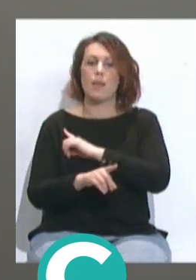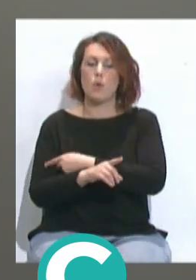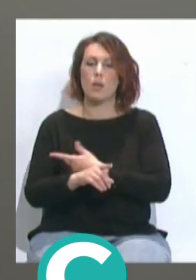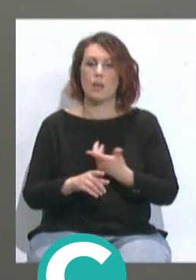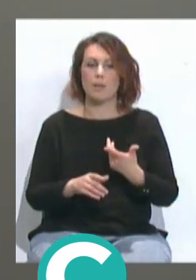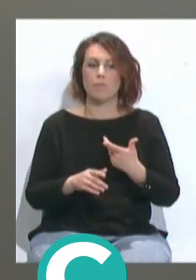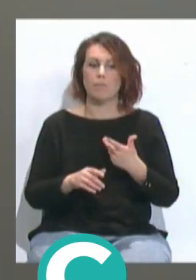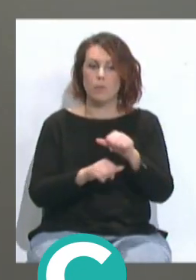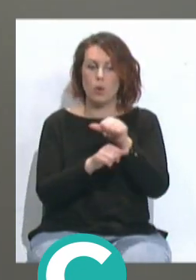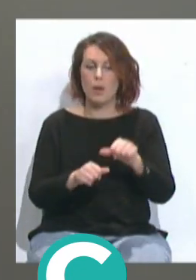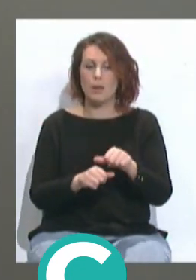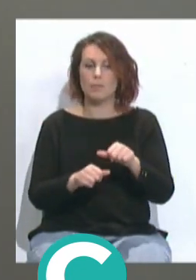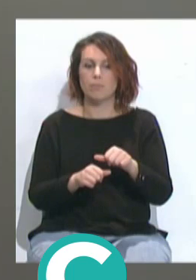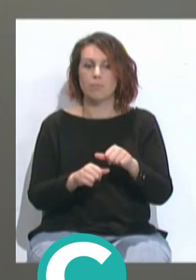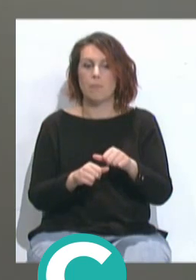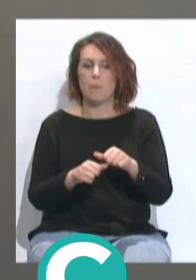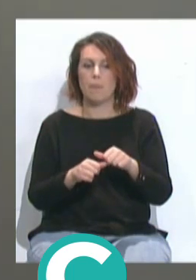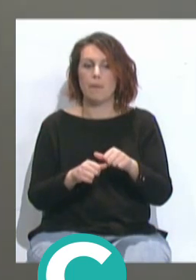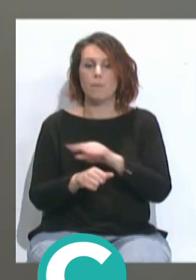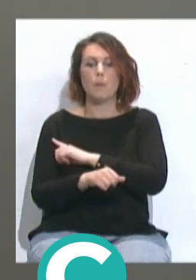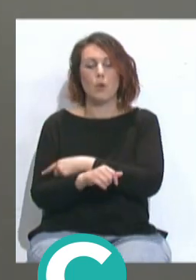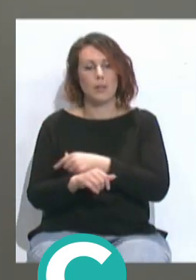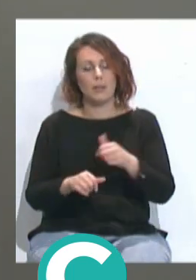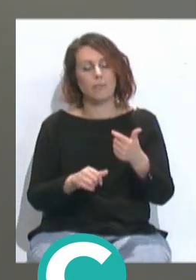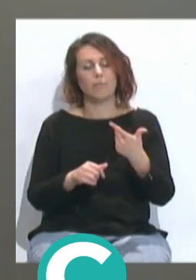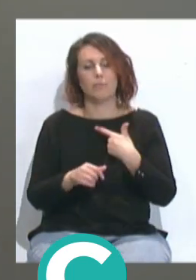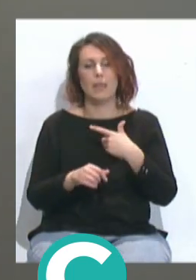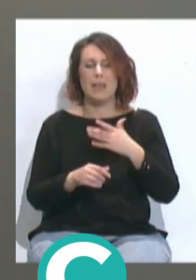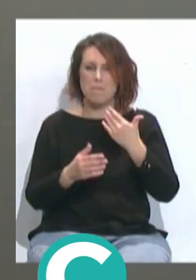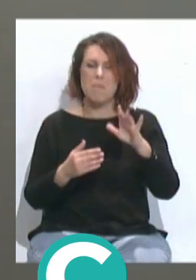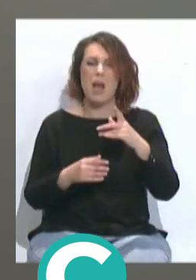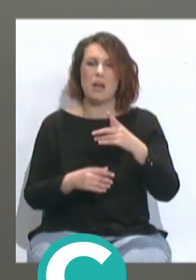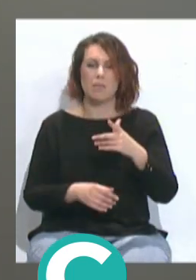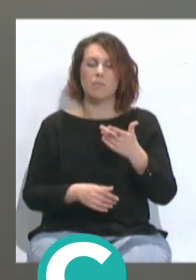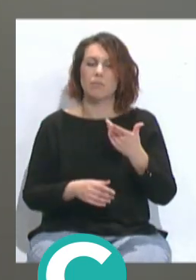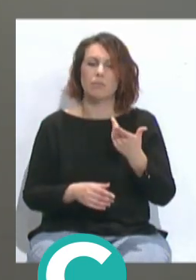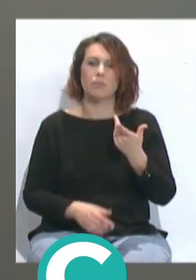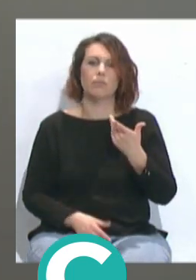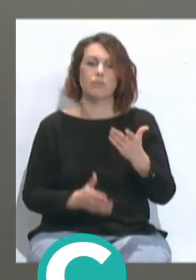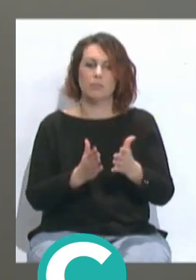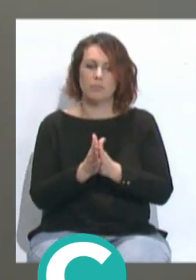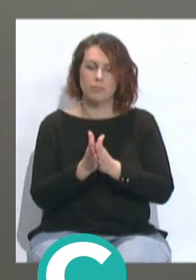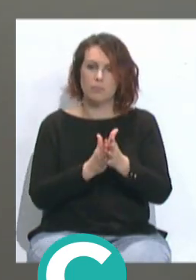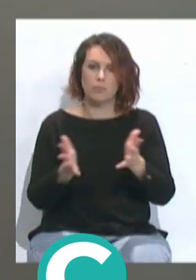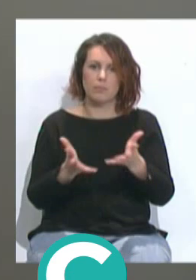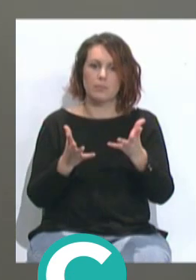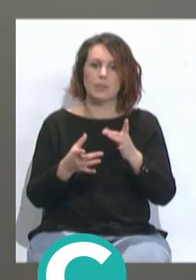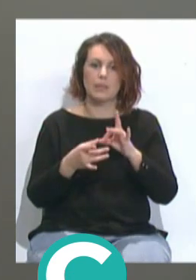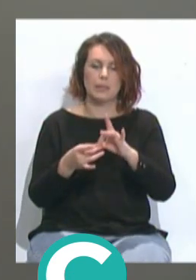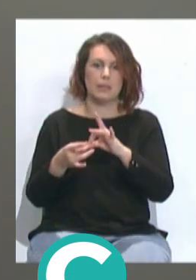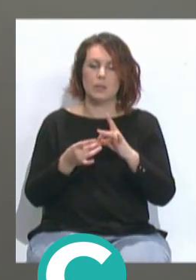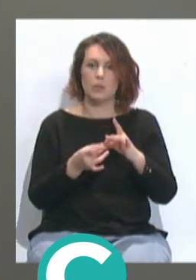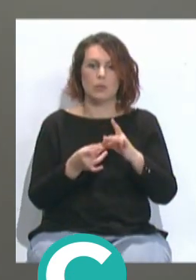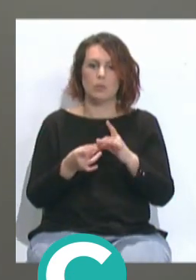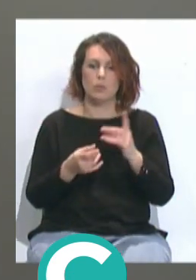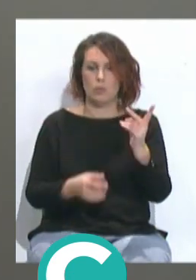pues más allá a través del deporte y más allá del deporte pues sigue fomentando los nexos de unión que